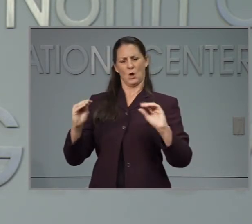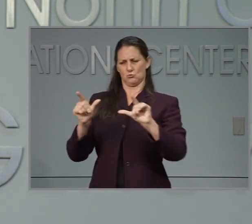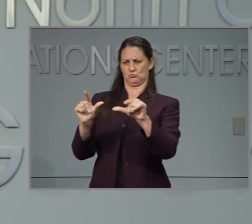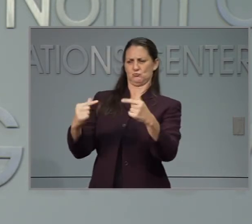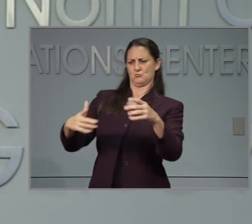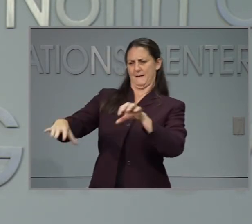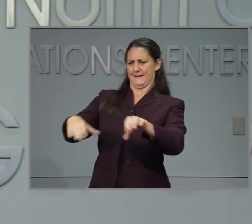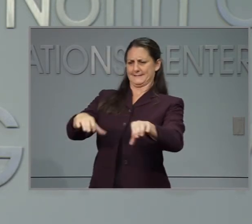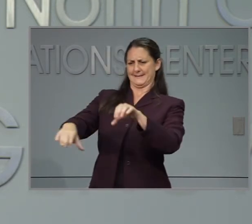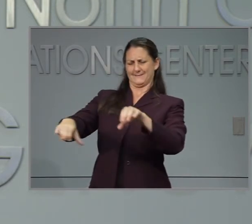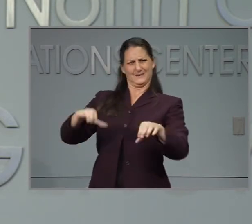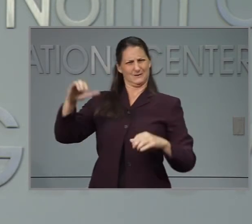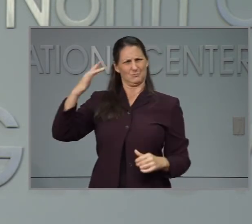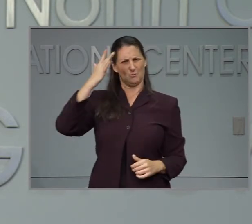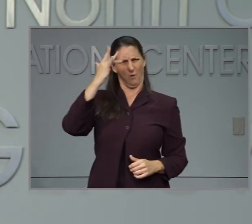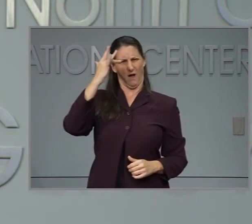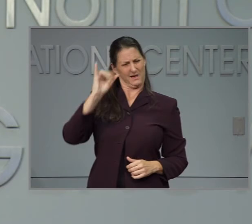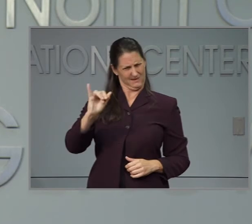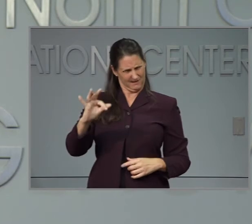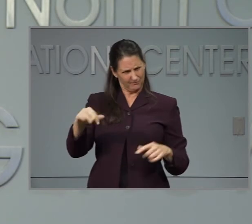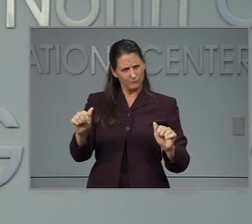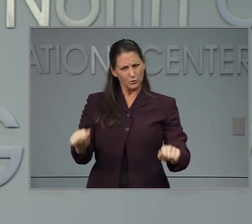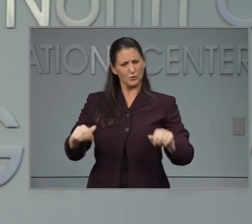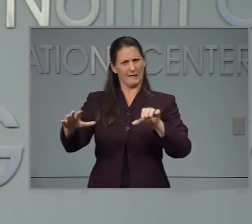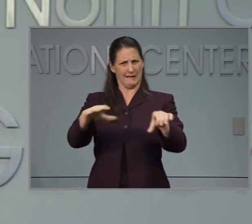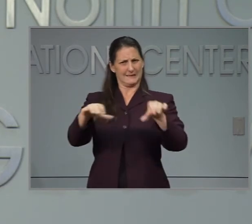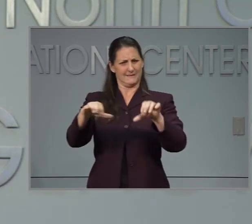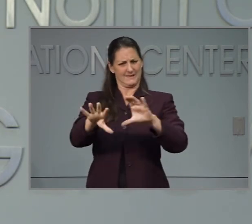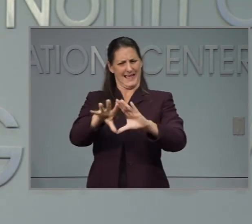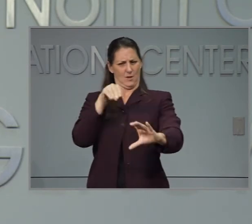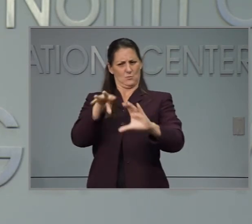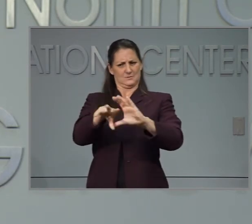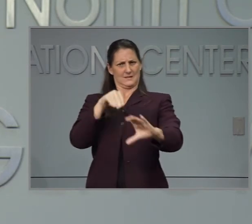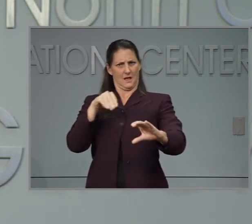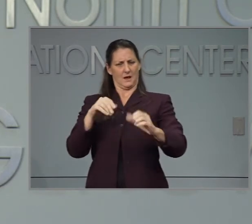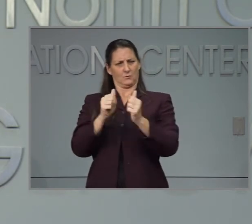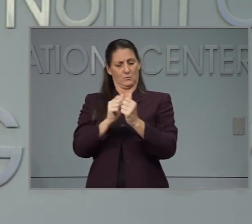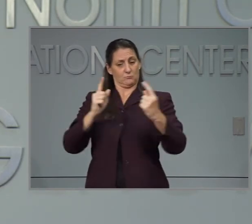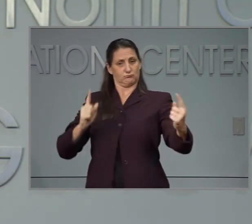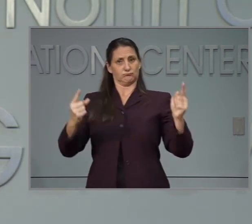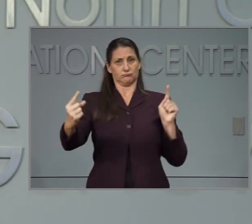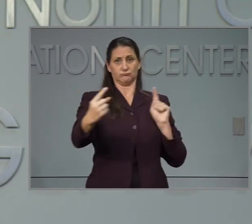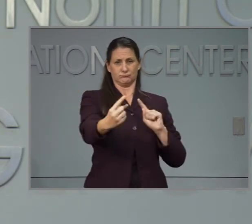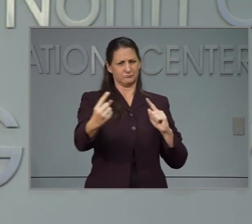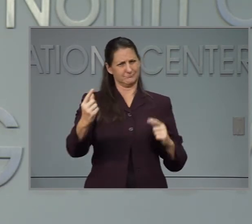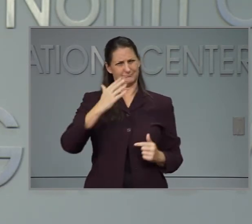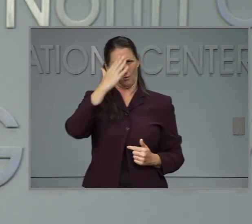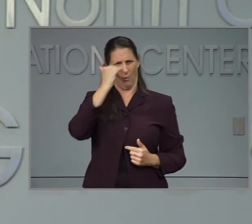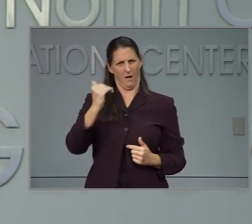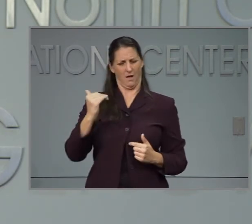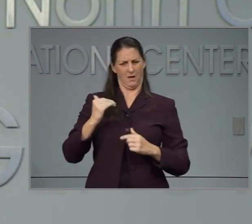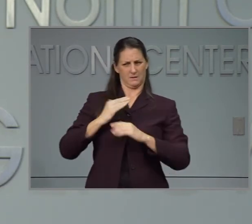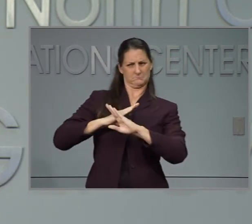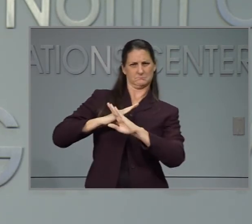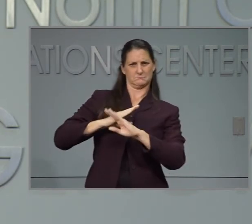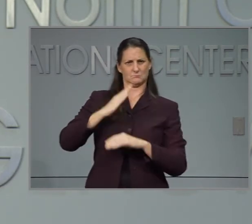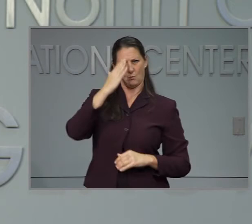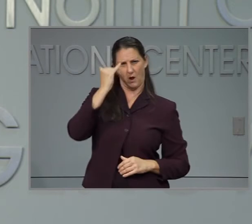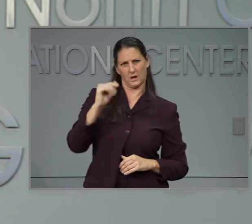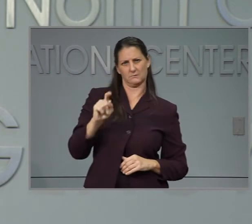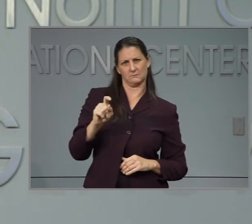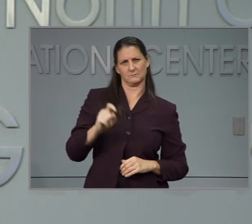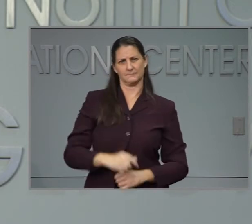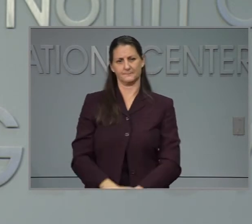pueden realizarlas al aire libre manteniendo su distancia? ¿Por qué se permiten las visitas y no las actividades de grupo?